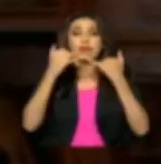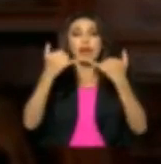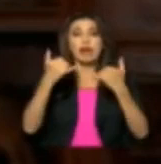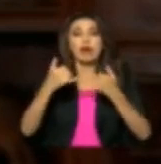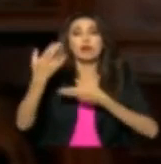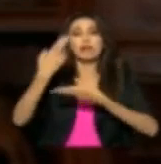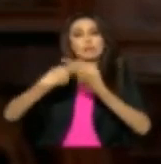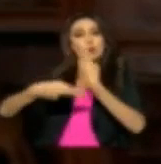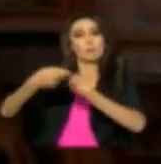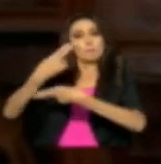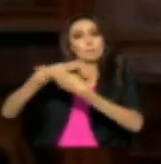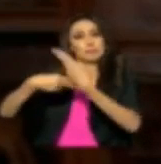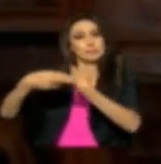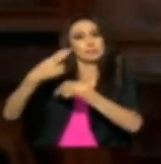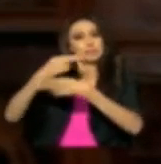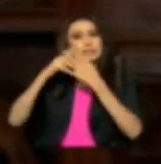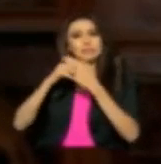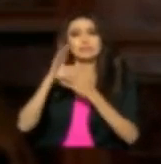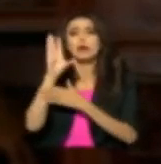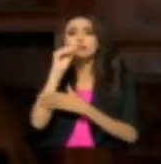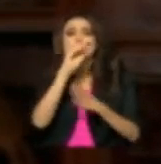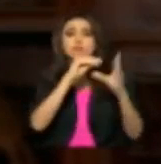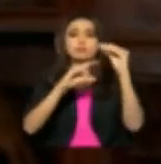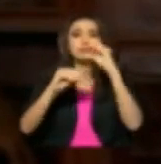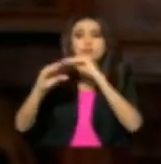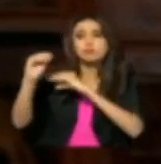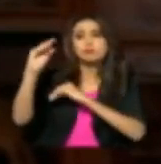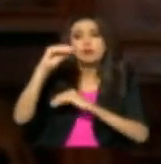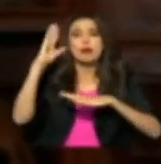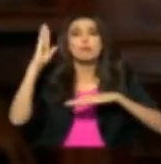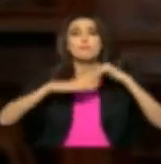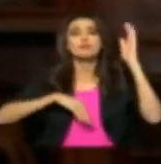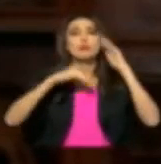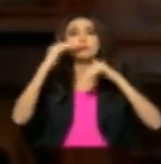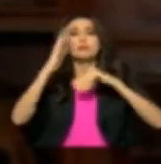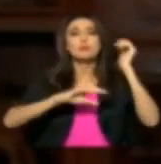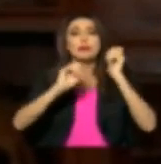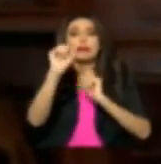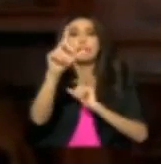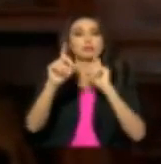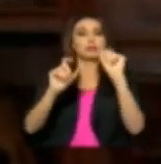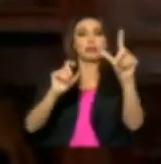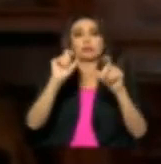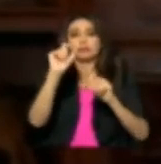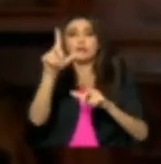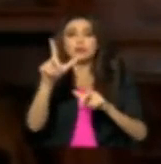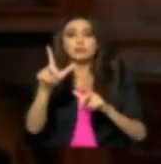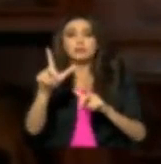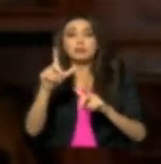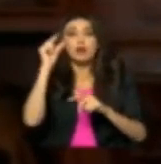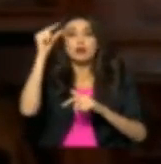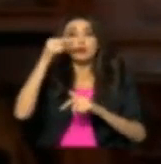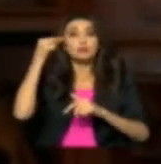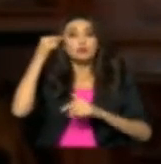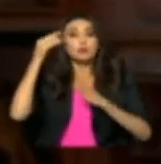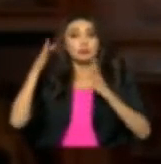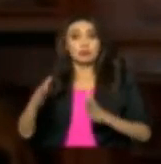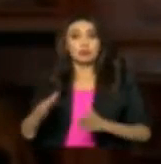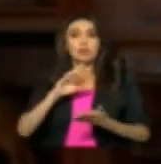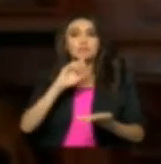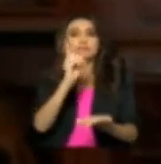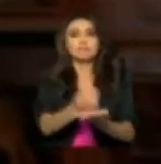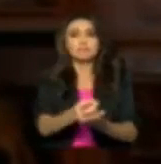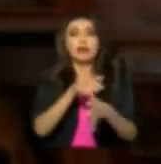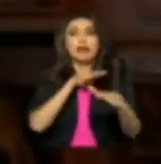comerciantes inescrupulosos no especulen con los precios de sus productos en almacenes y mercados, los gobernadores tienen la disposición